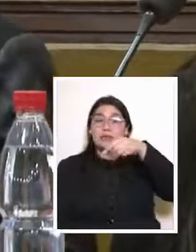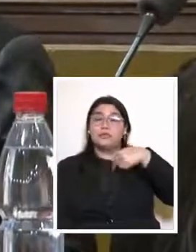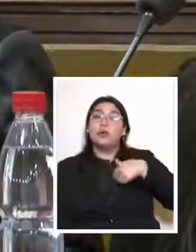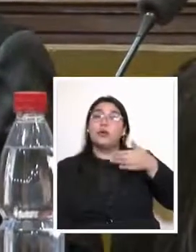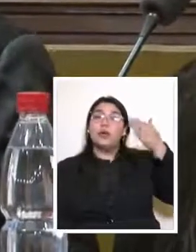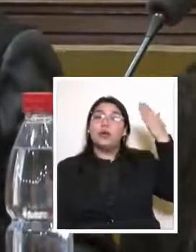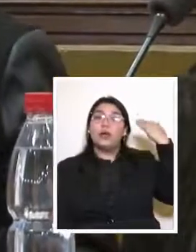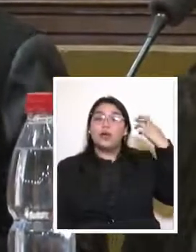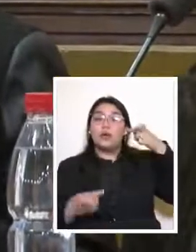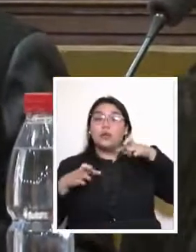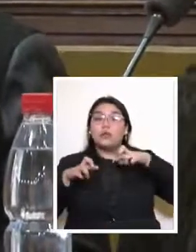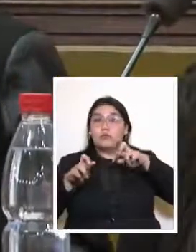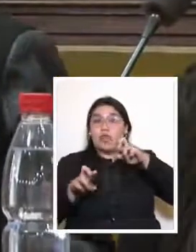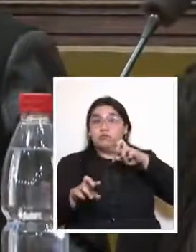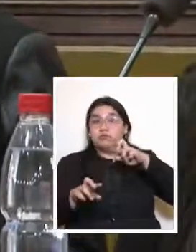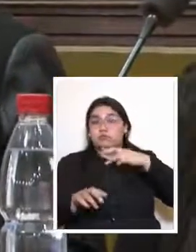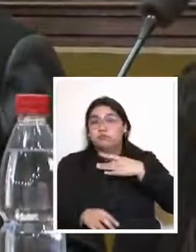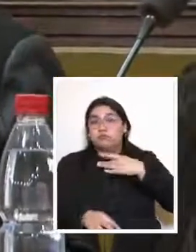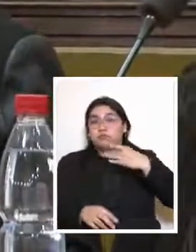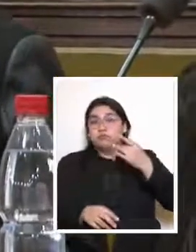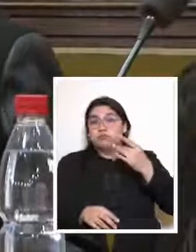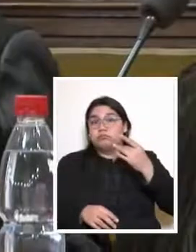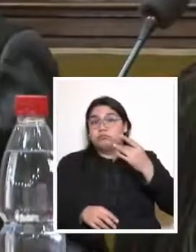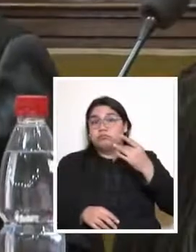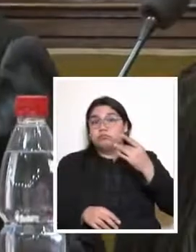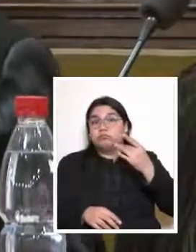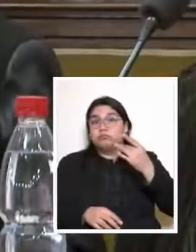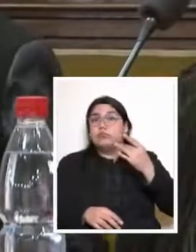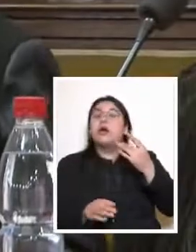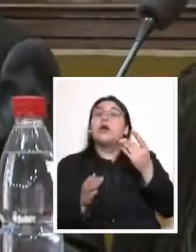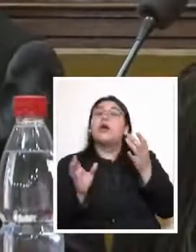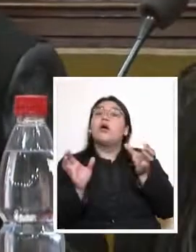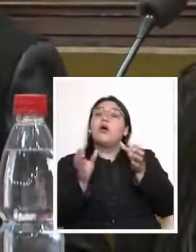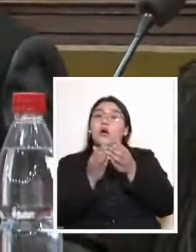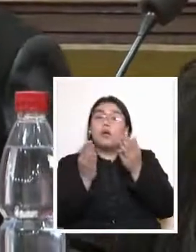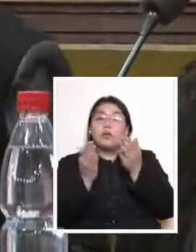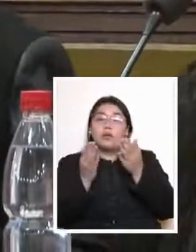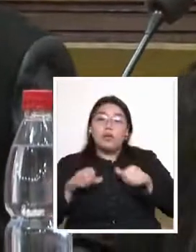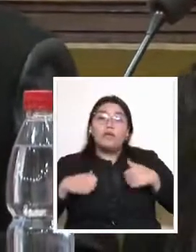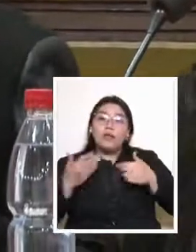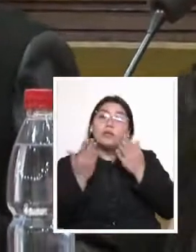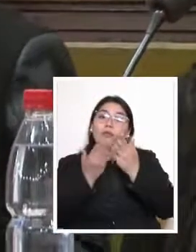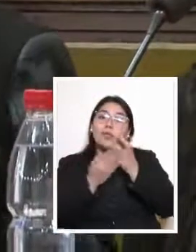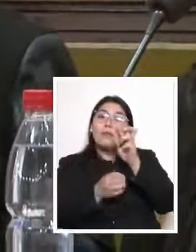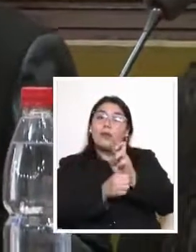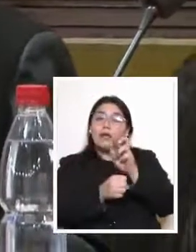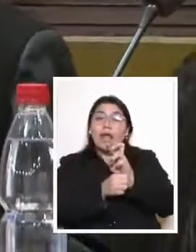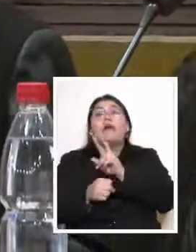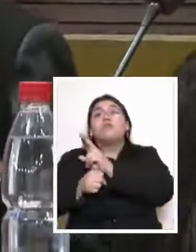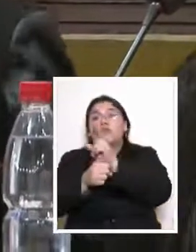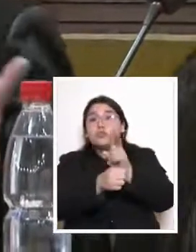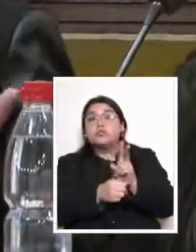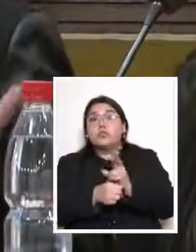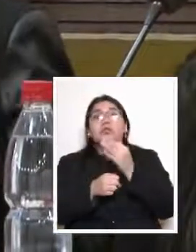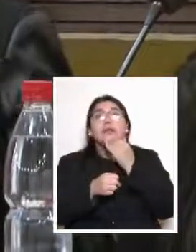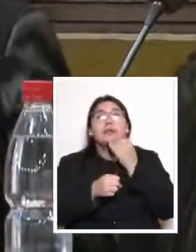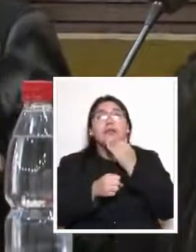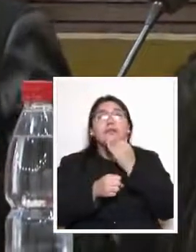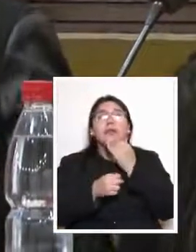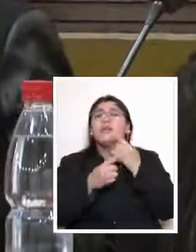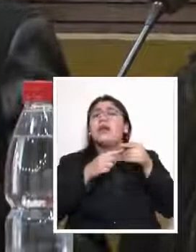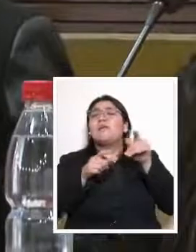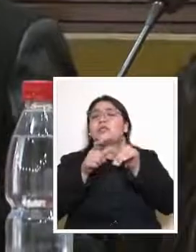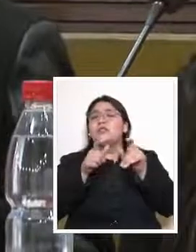iniciativa que involucraba a jóvenes estudiantes de pedagogía, profesores y también de áreas de humanistas,